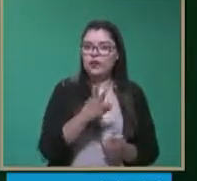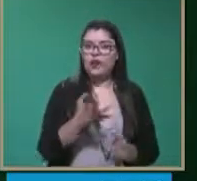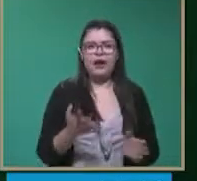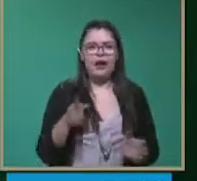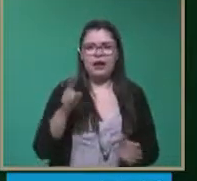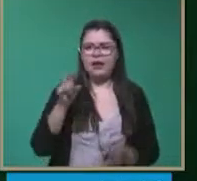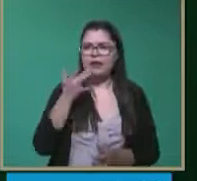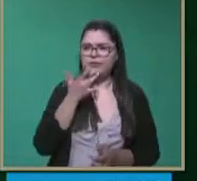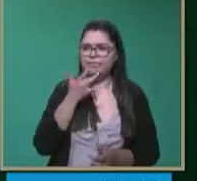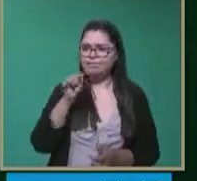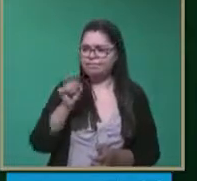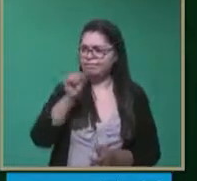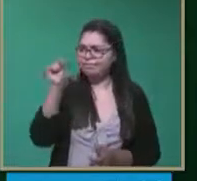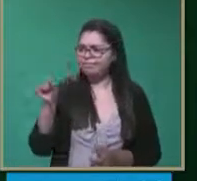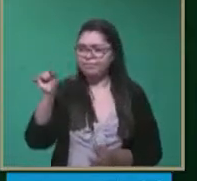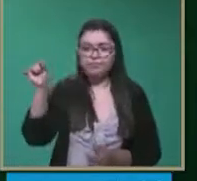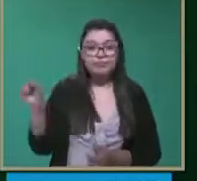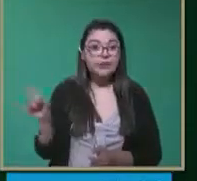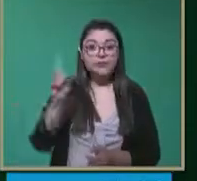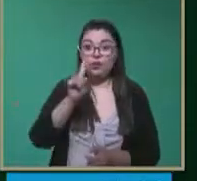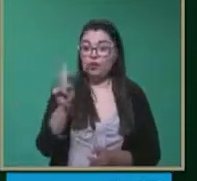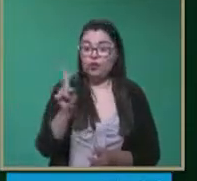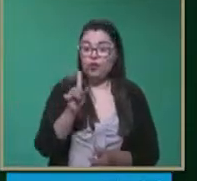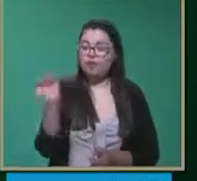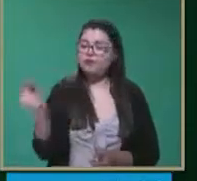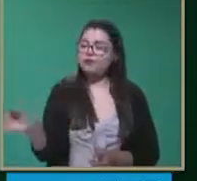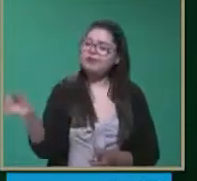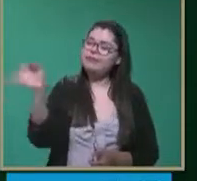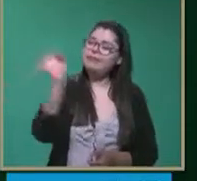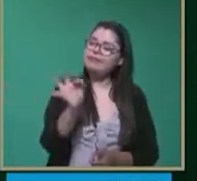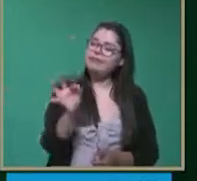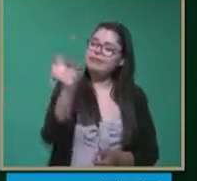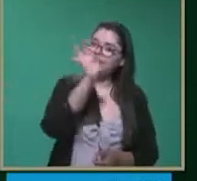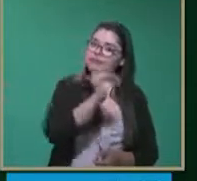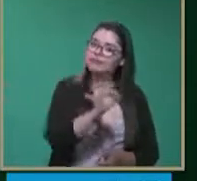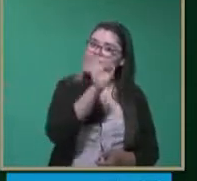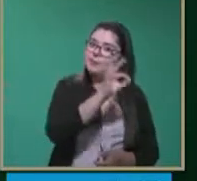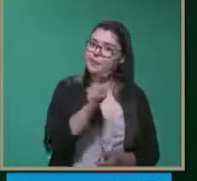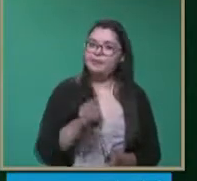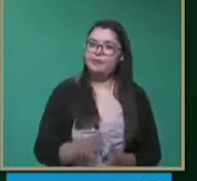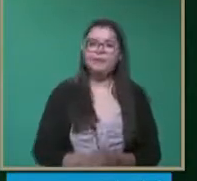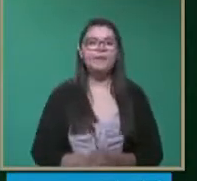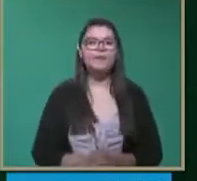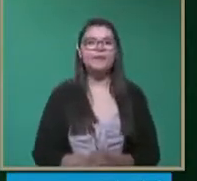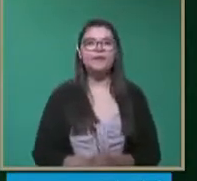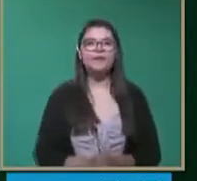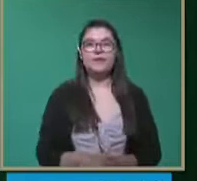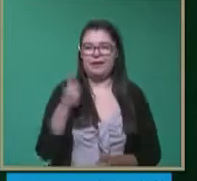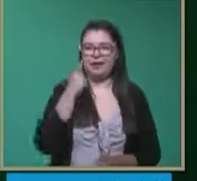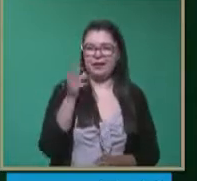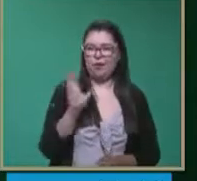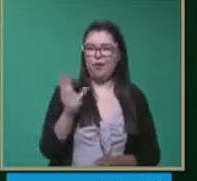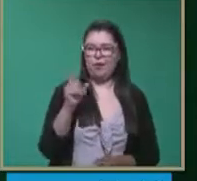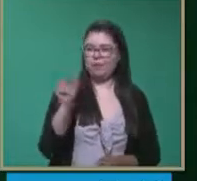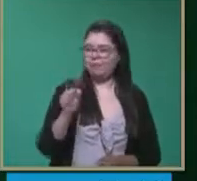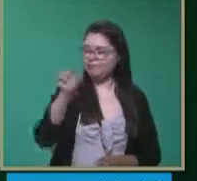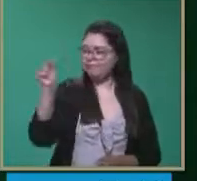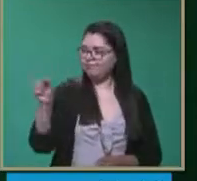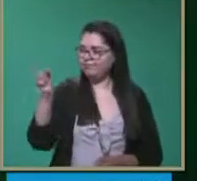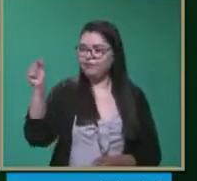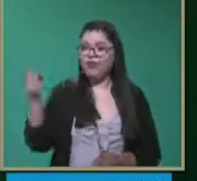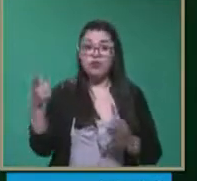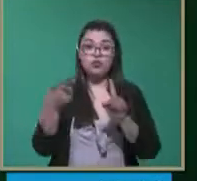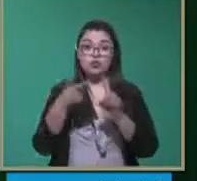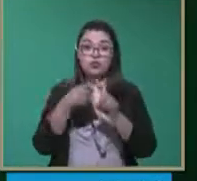en la clase anterior que vimos que íbamos hacia adelante o de manera ascendente? Bueno, al momento de ascender o ir hacia